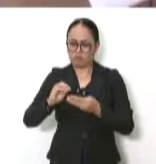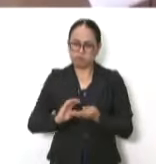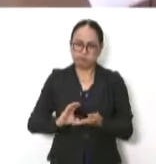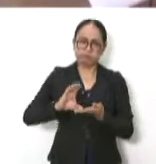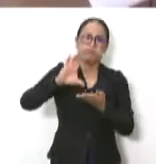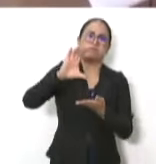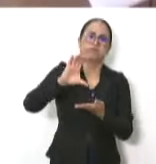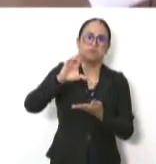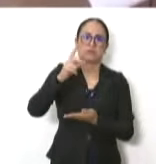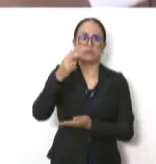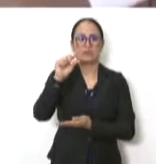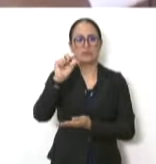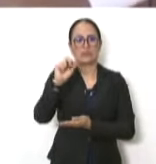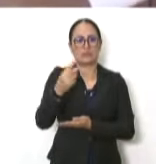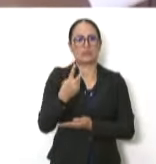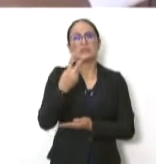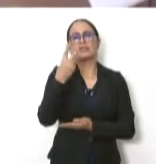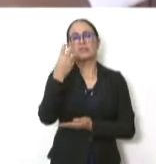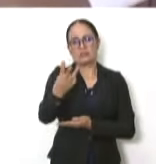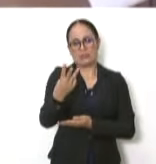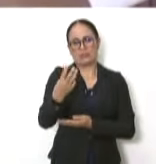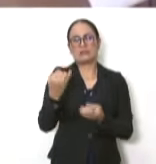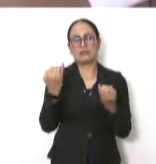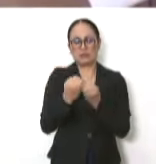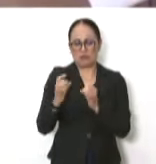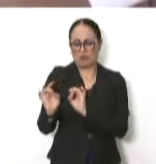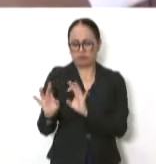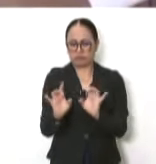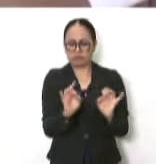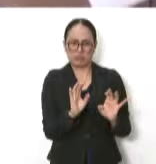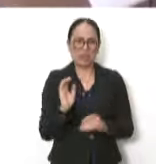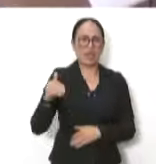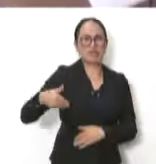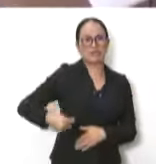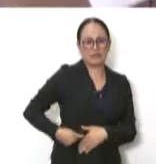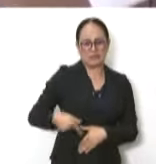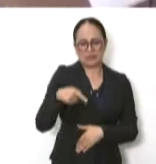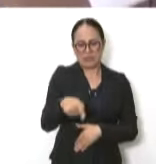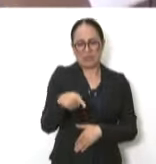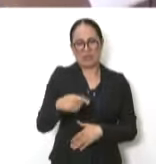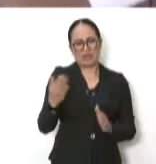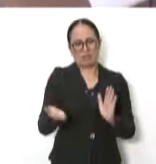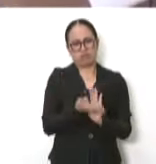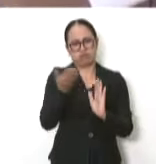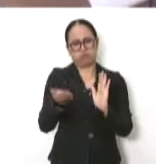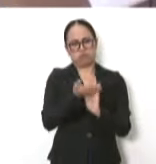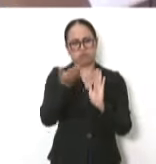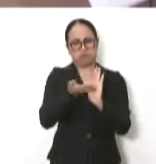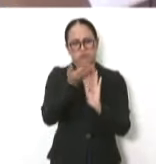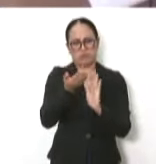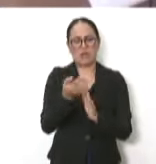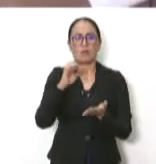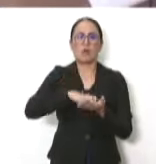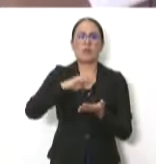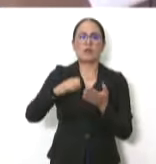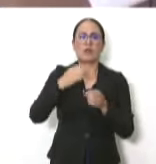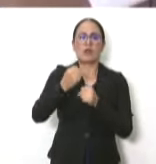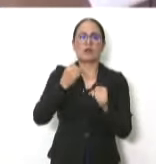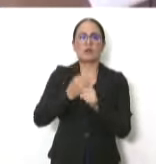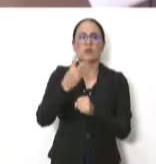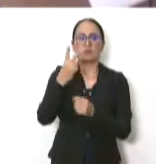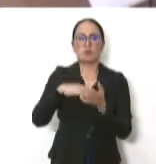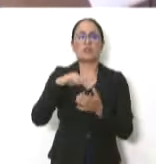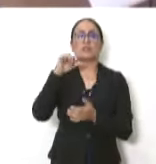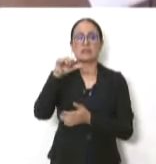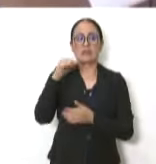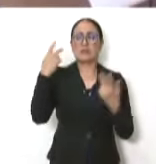así como las deficiencias, incidencias y accidentes que dejó su construcción. Por ejemplo, en 2016, una persona